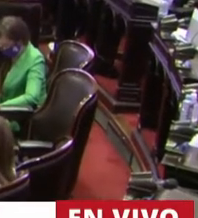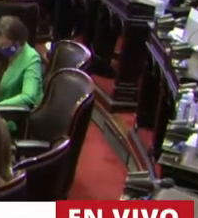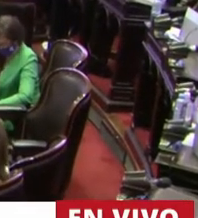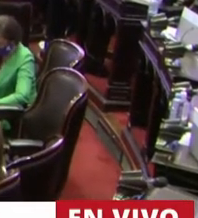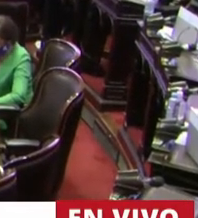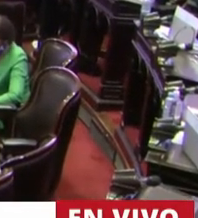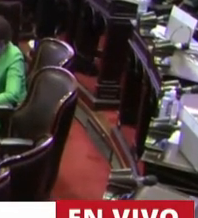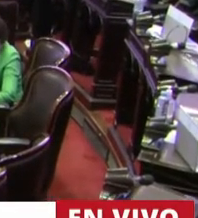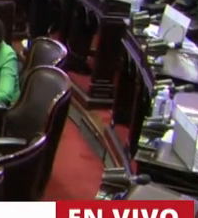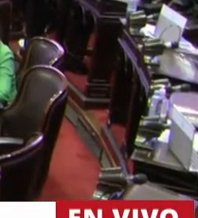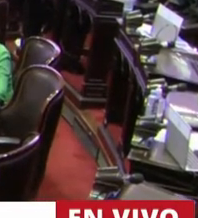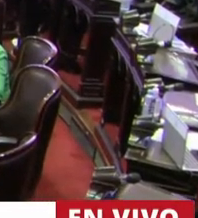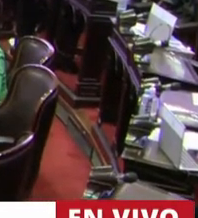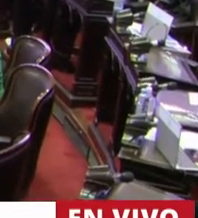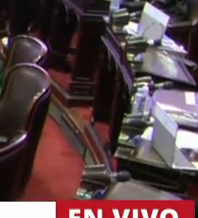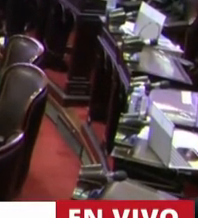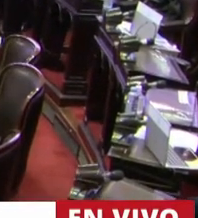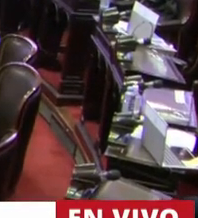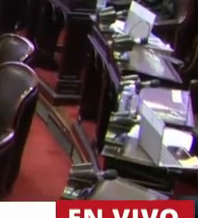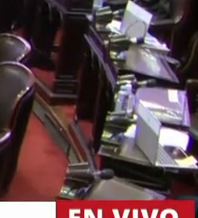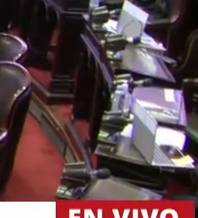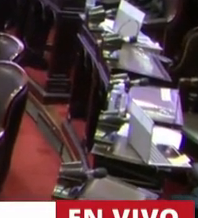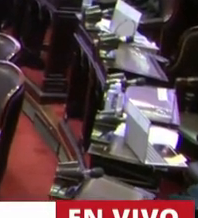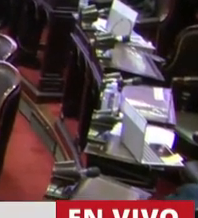Gracias, presidente. No me podía desmutear.